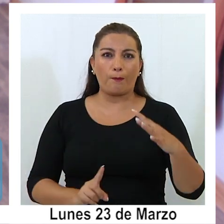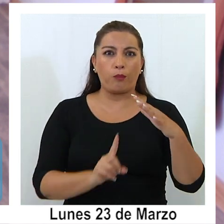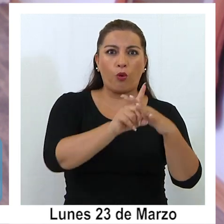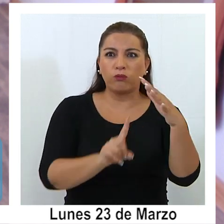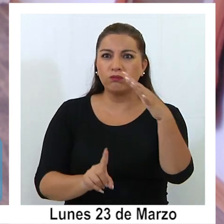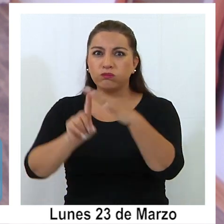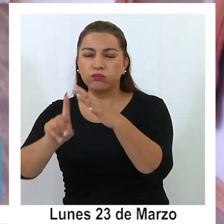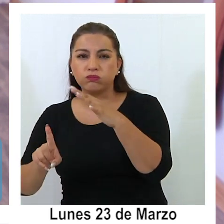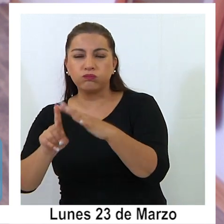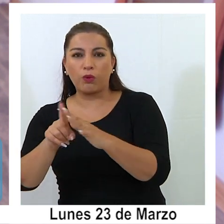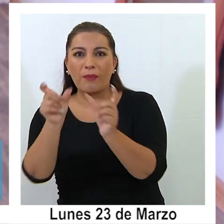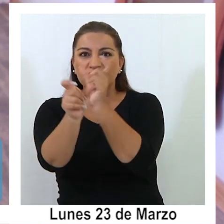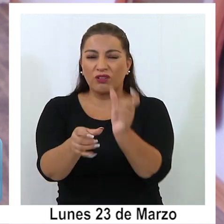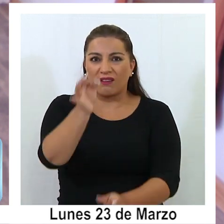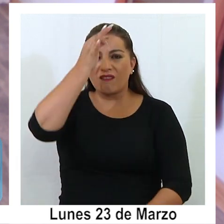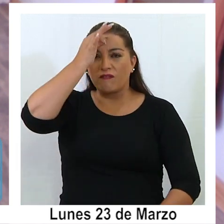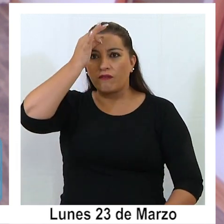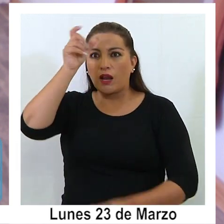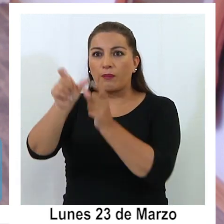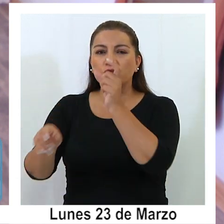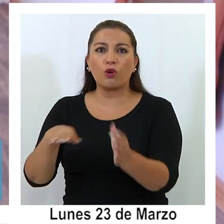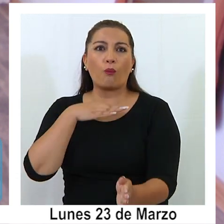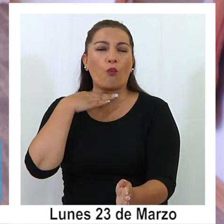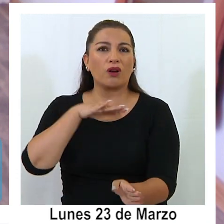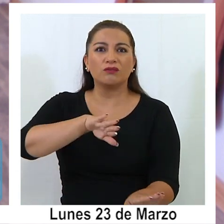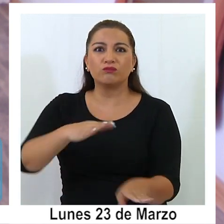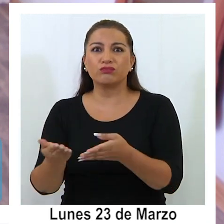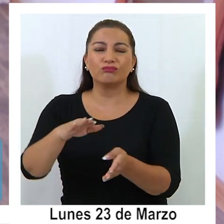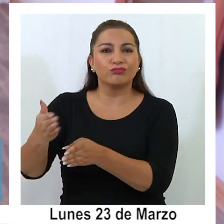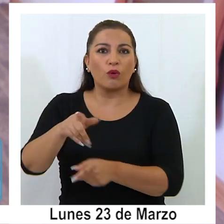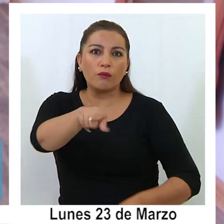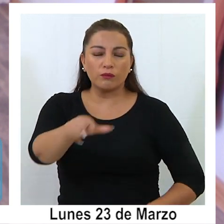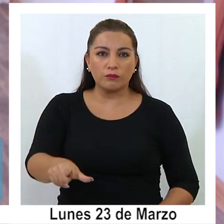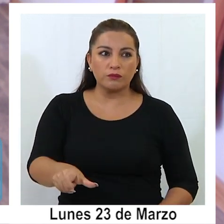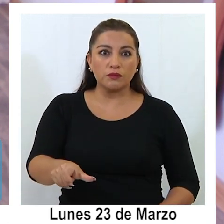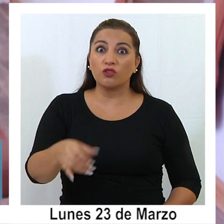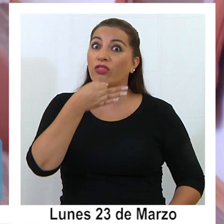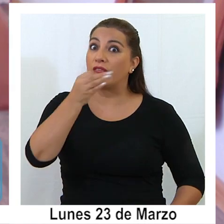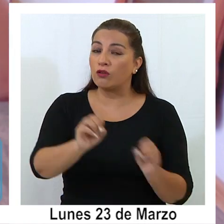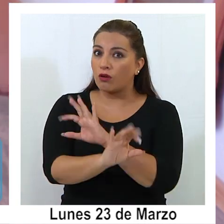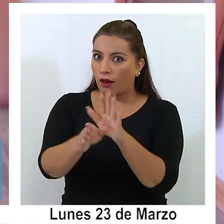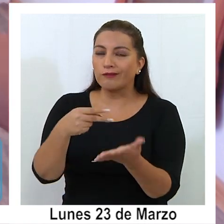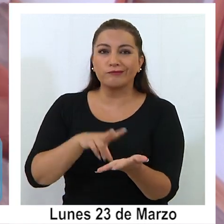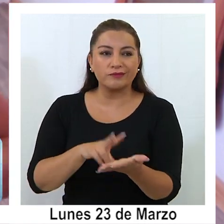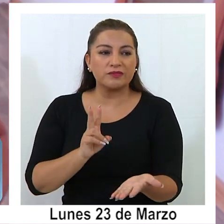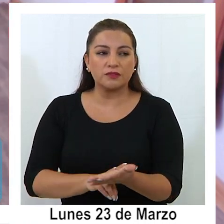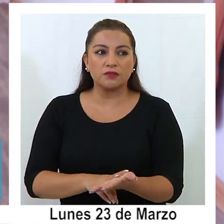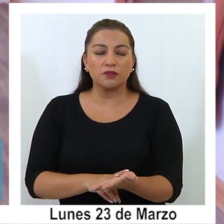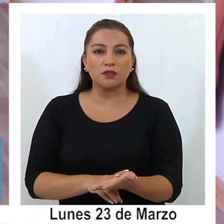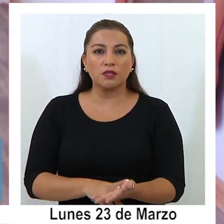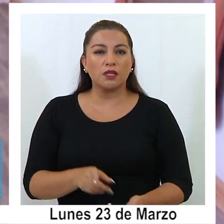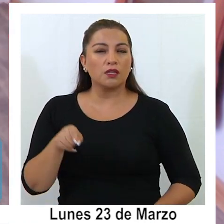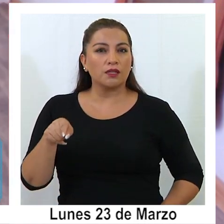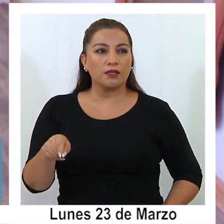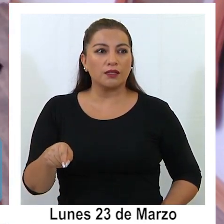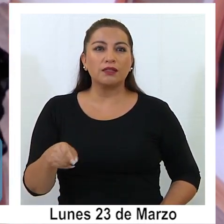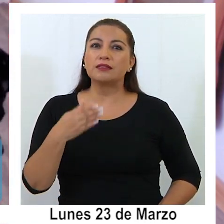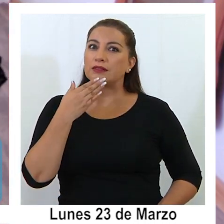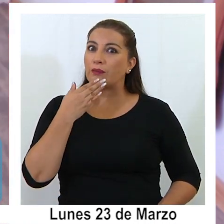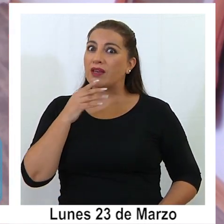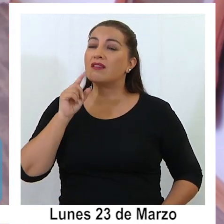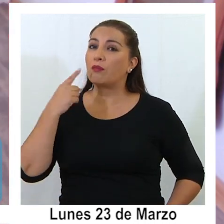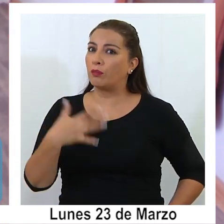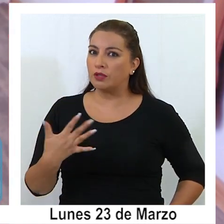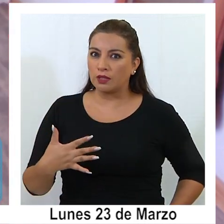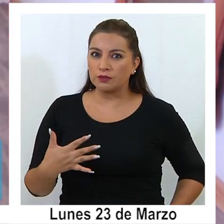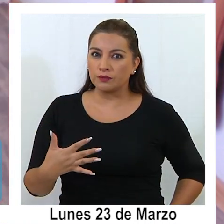cantidad impresionante de casos, empezó a fallecer mucha gente. Quiero dejar súper en claro, por supuesto, sin que esto se le quitarle la